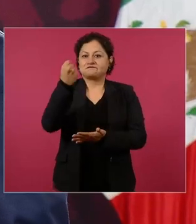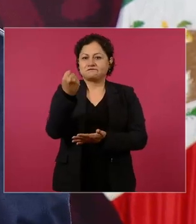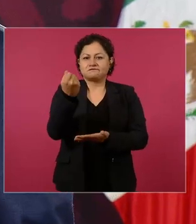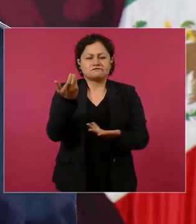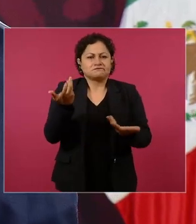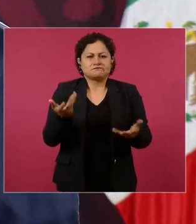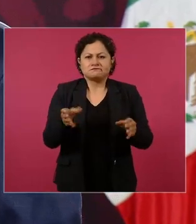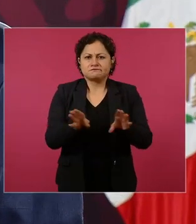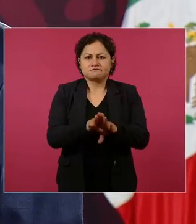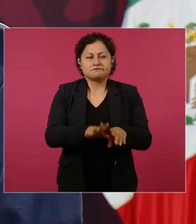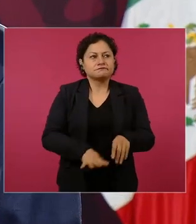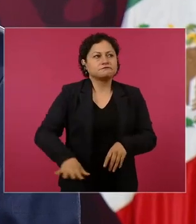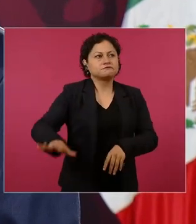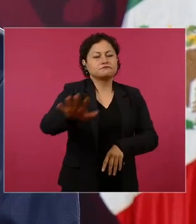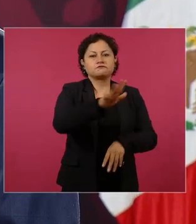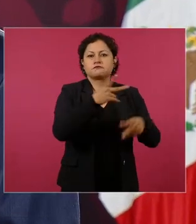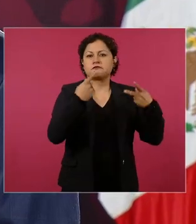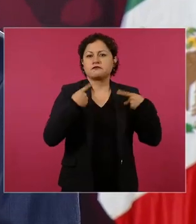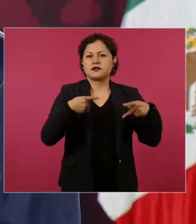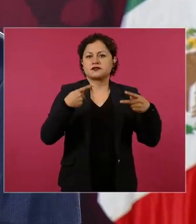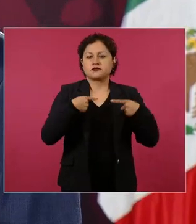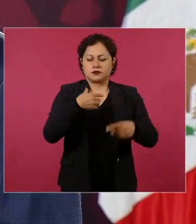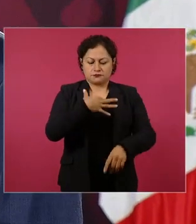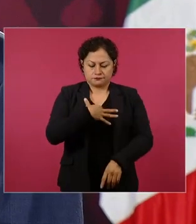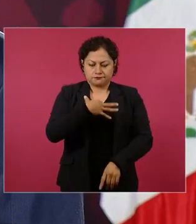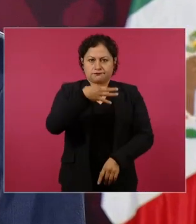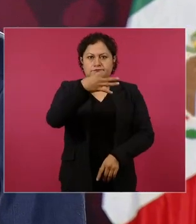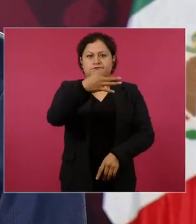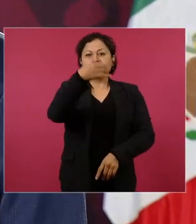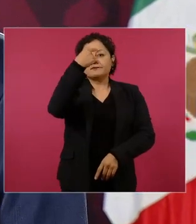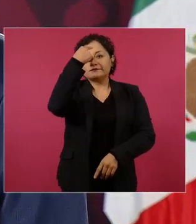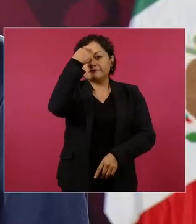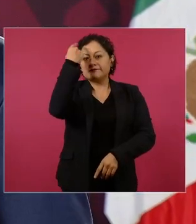ocupar la presidencia de la República.